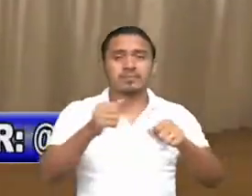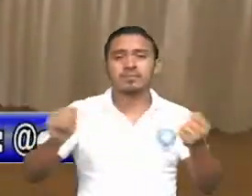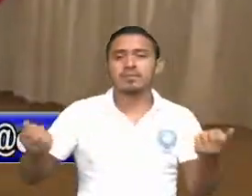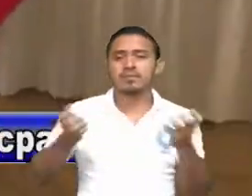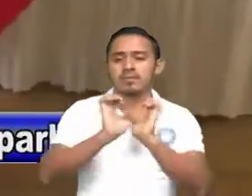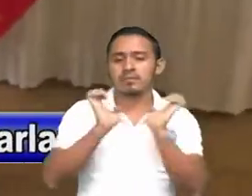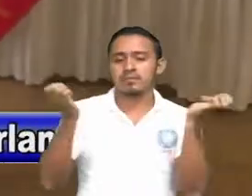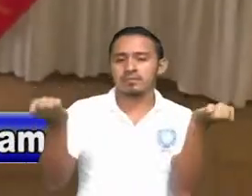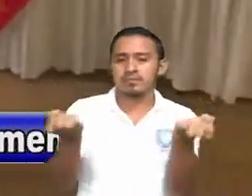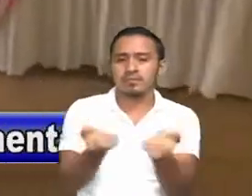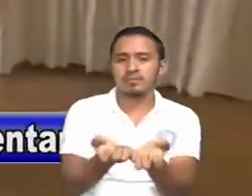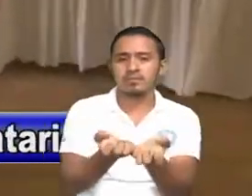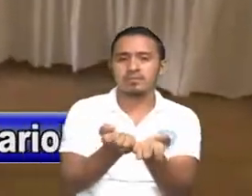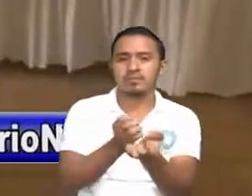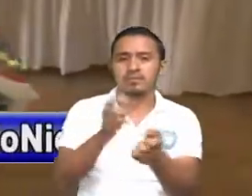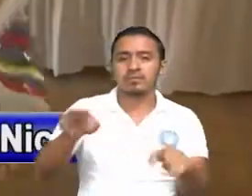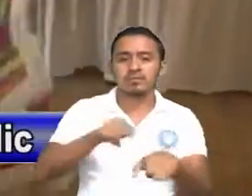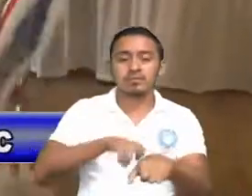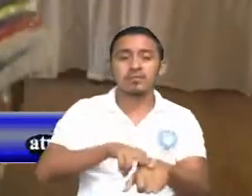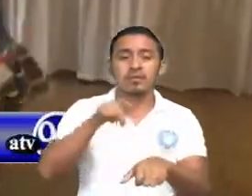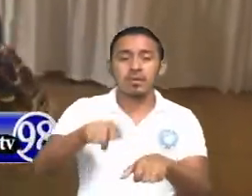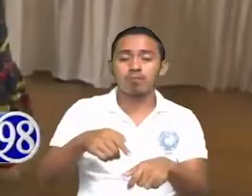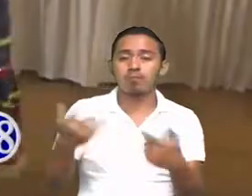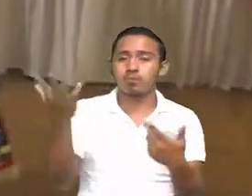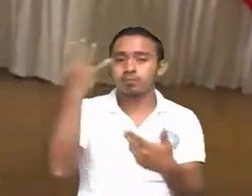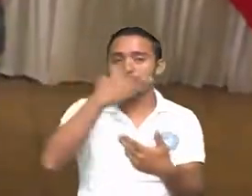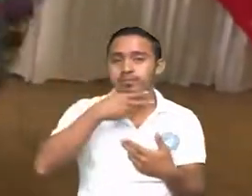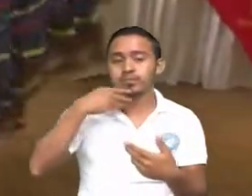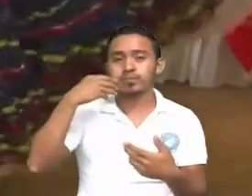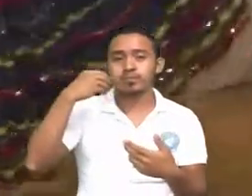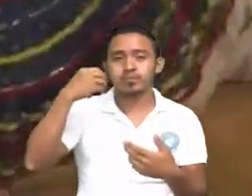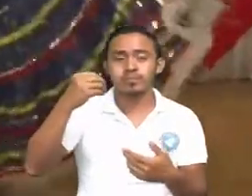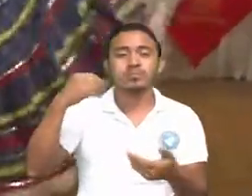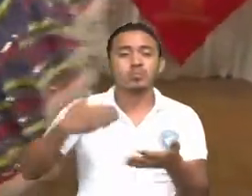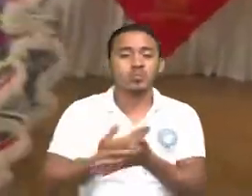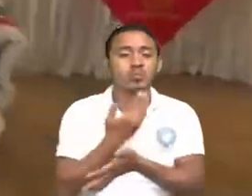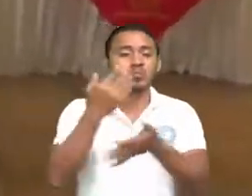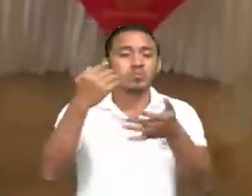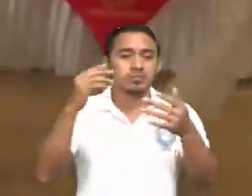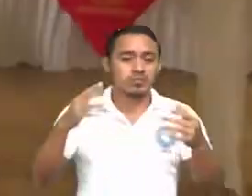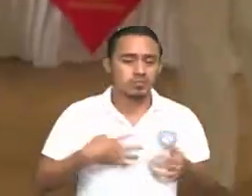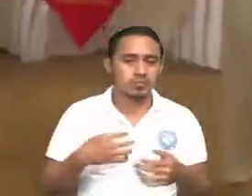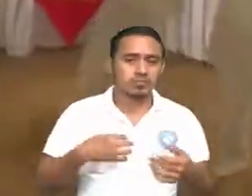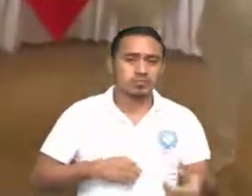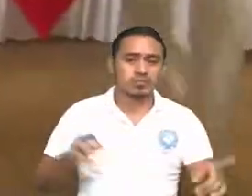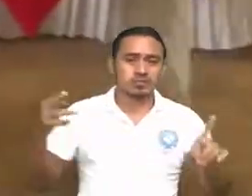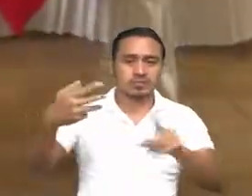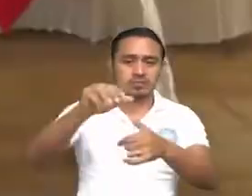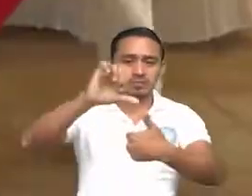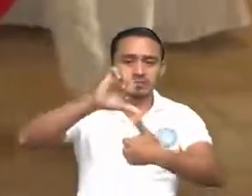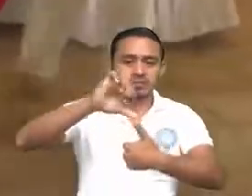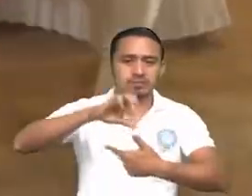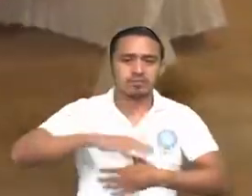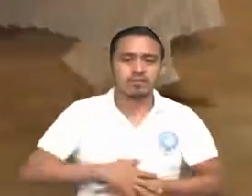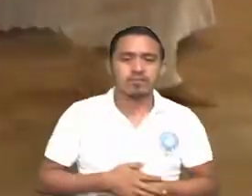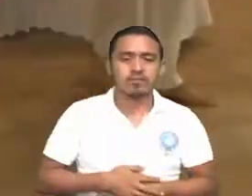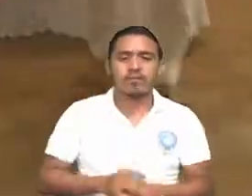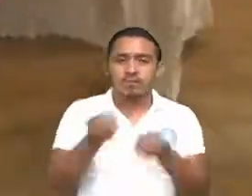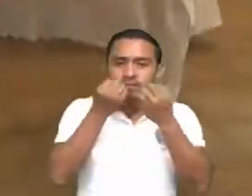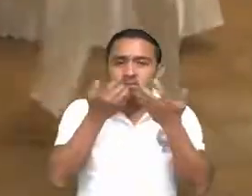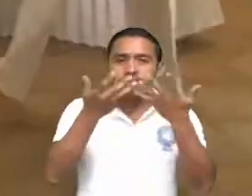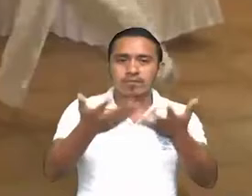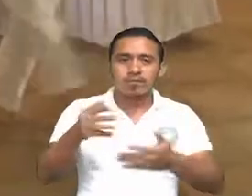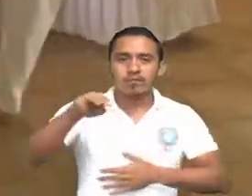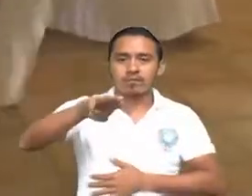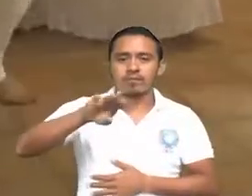del Juego Perfecto, una de las estructuras deportivas más modernas de la región centroamericana. Con cámara de